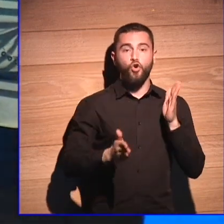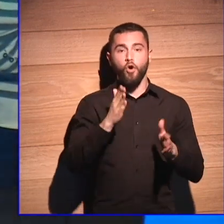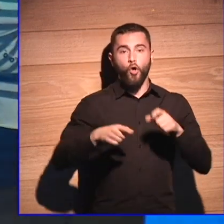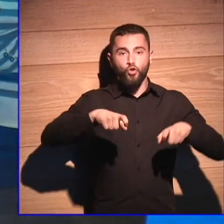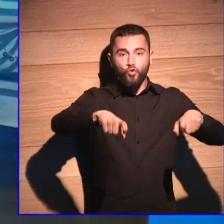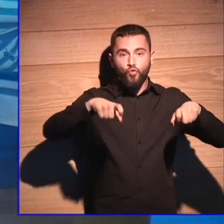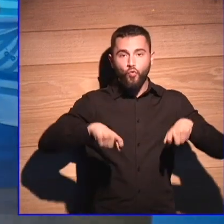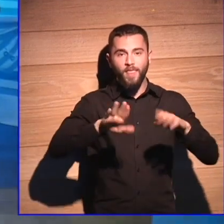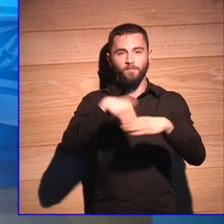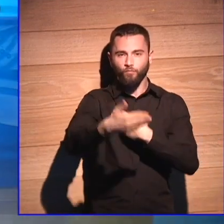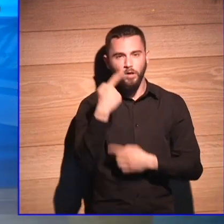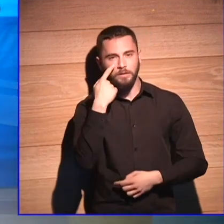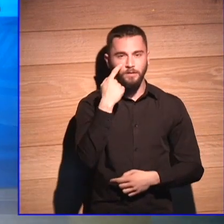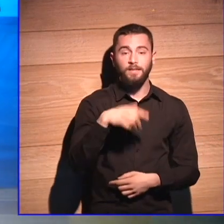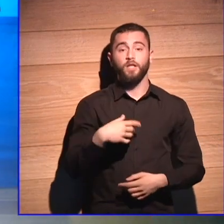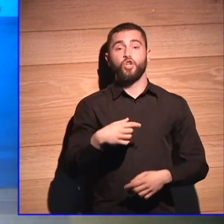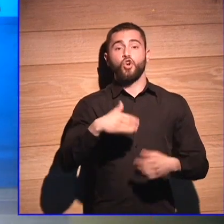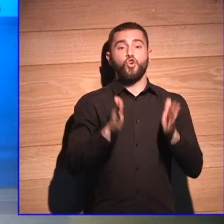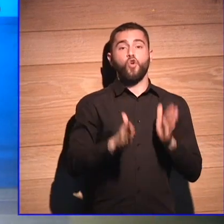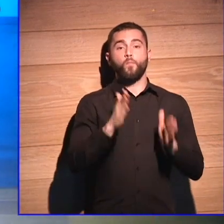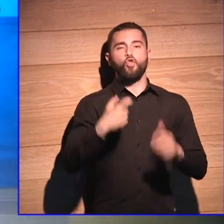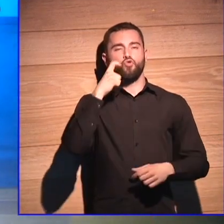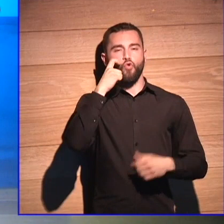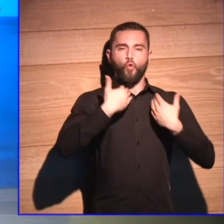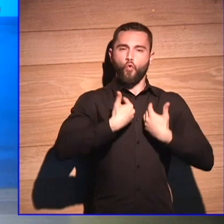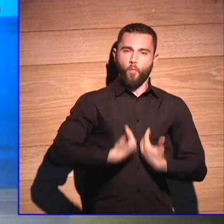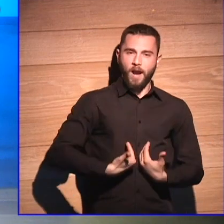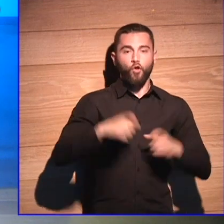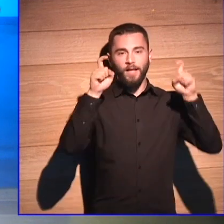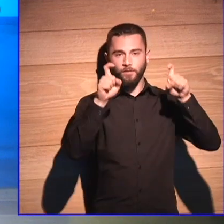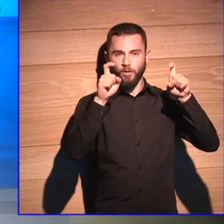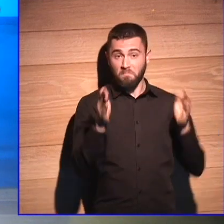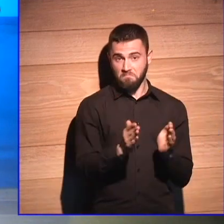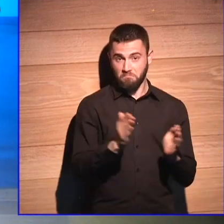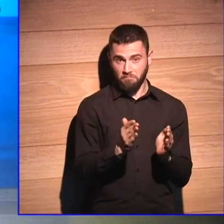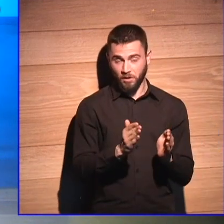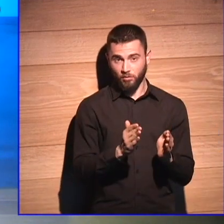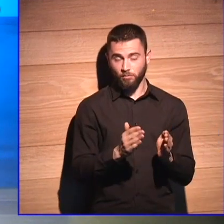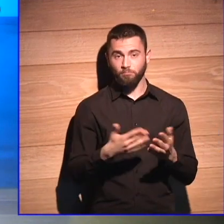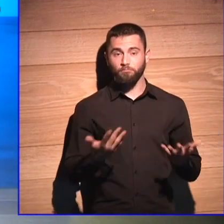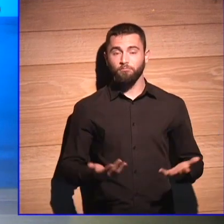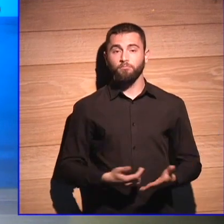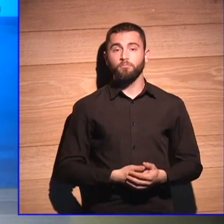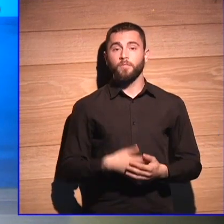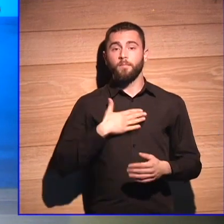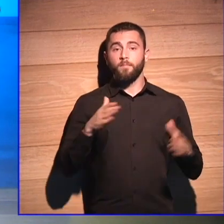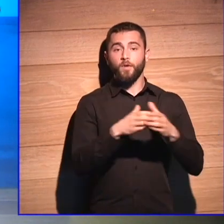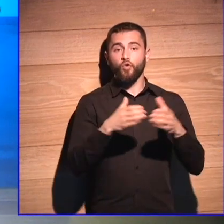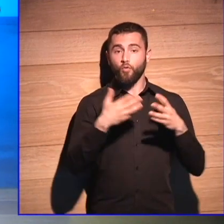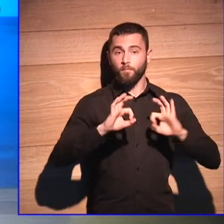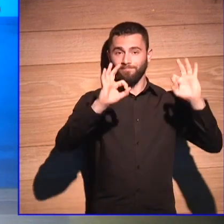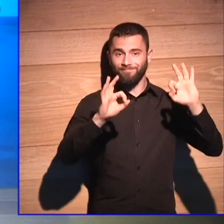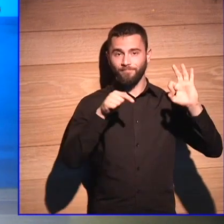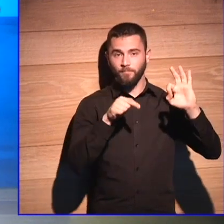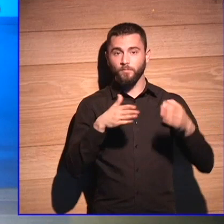también para exteriores, robots humanoides educacionales pequeños y mi grupo en particular